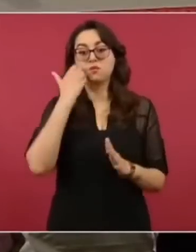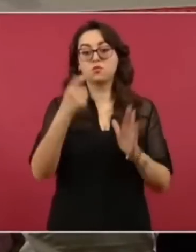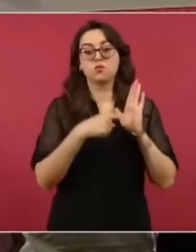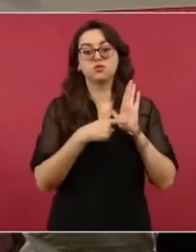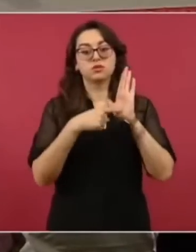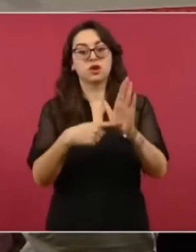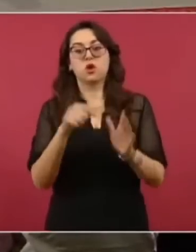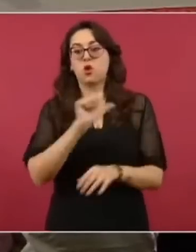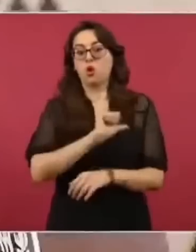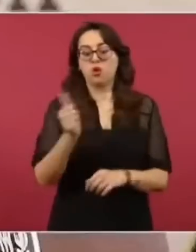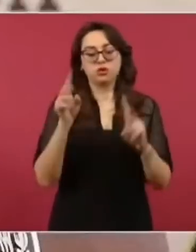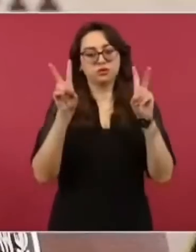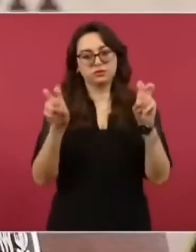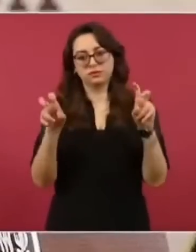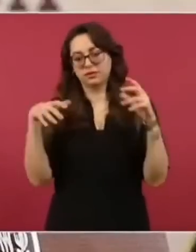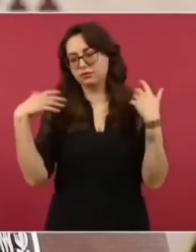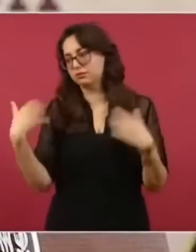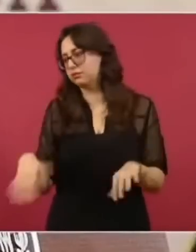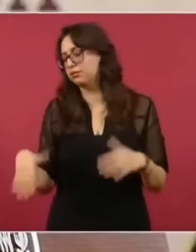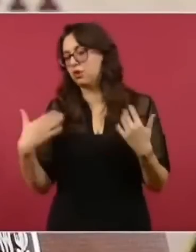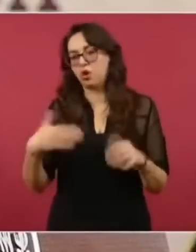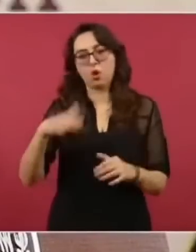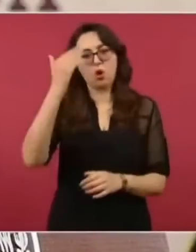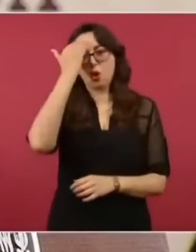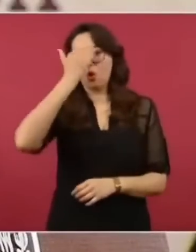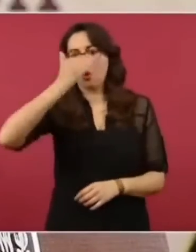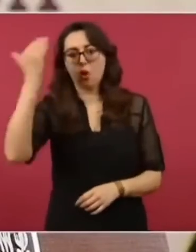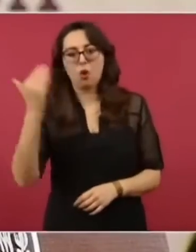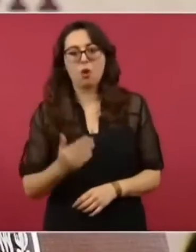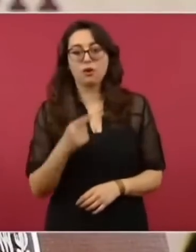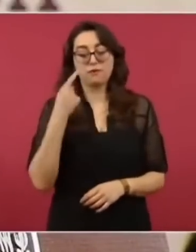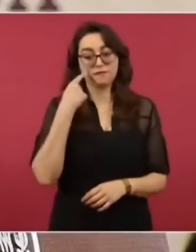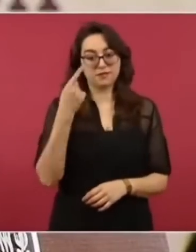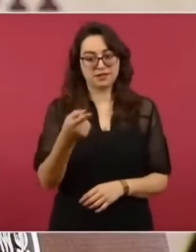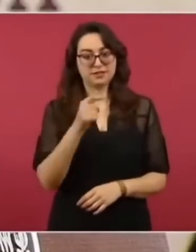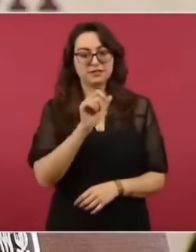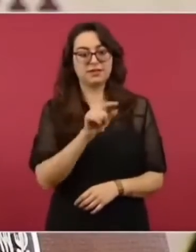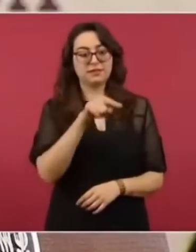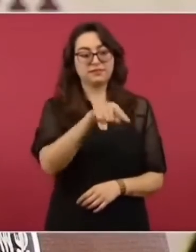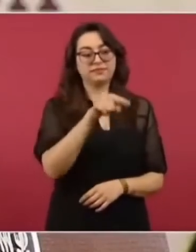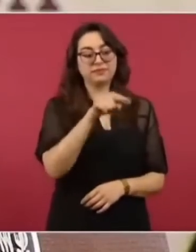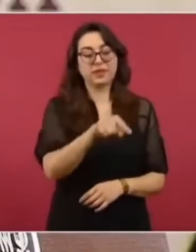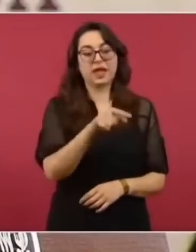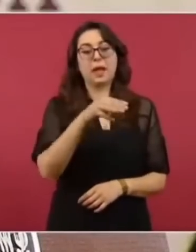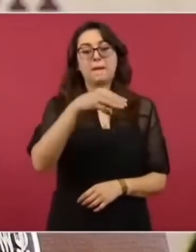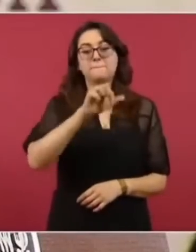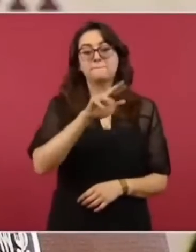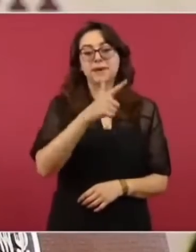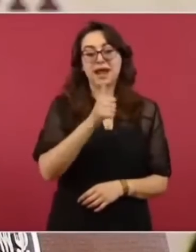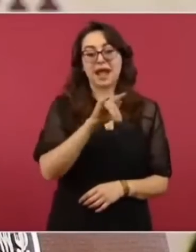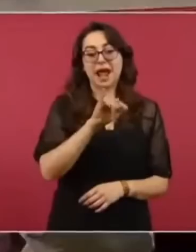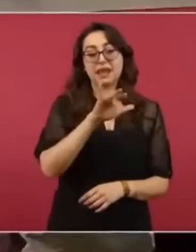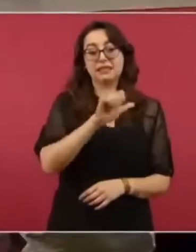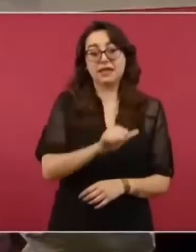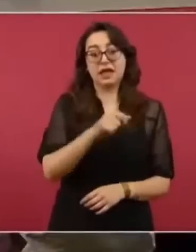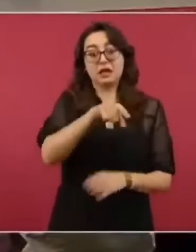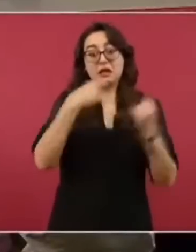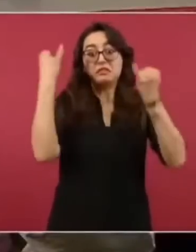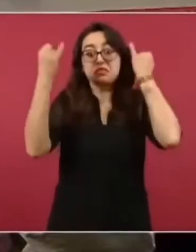Margarita Zavala, que a falta de argumentos le inventa utilidades desconocidas al INAI. Vamos a escuchar qué